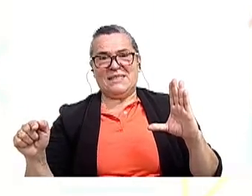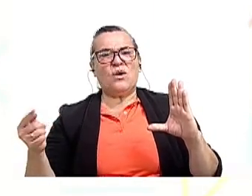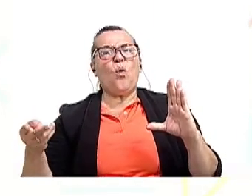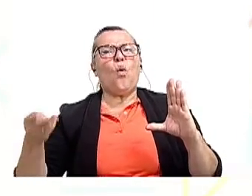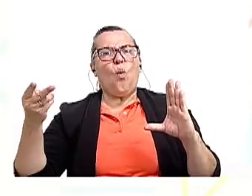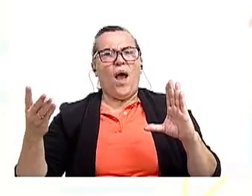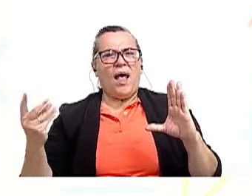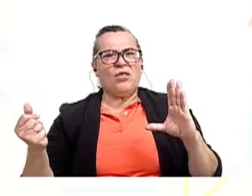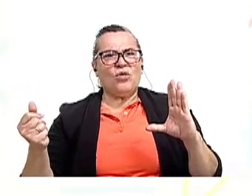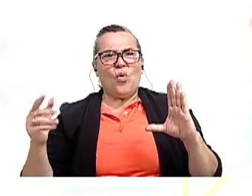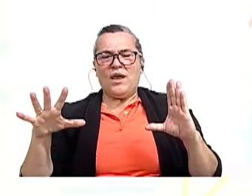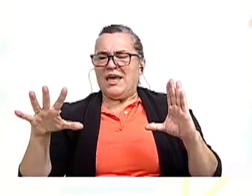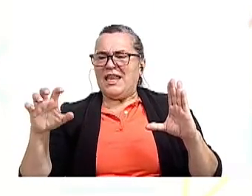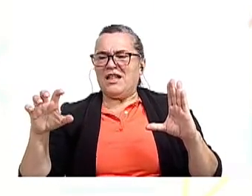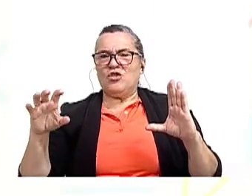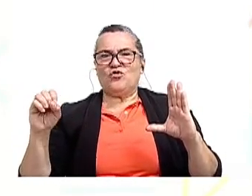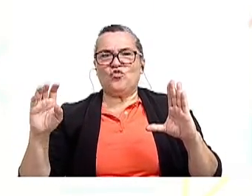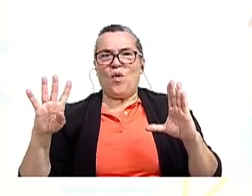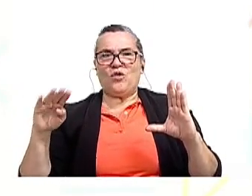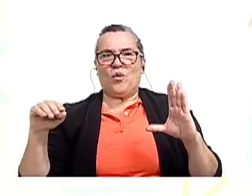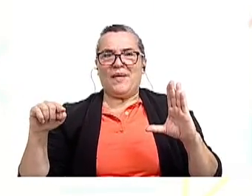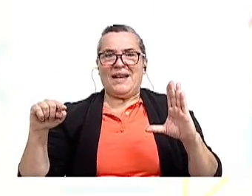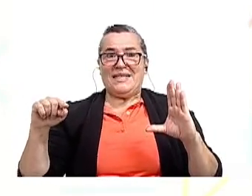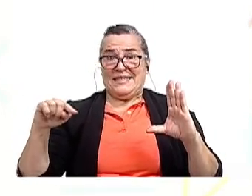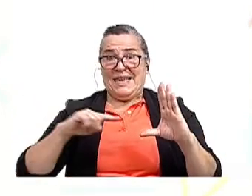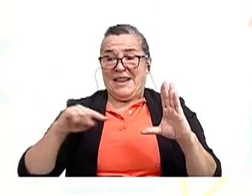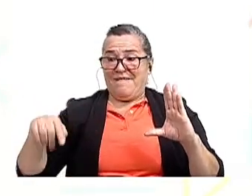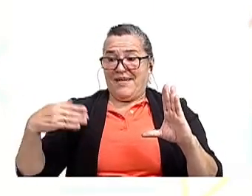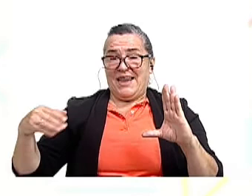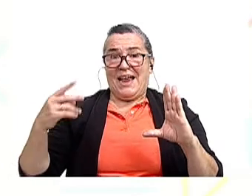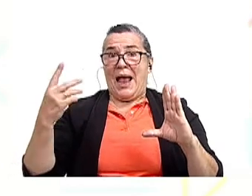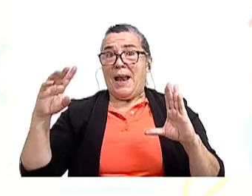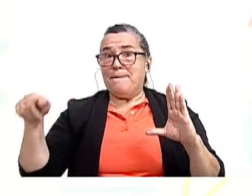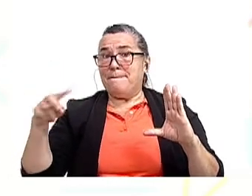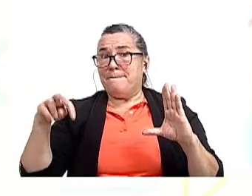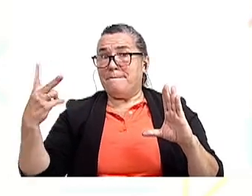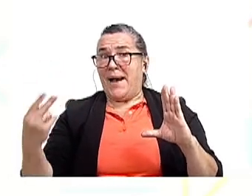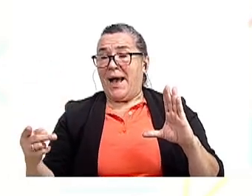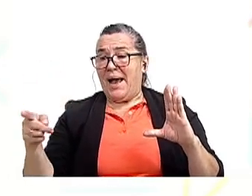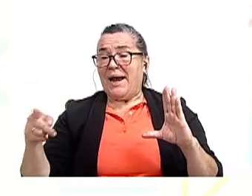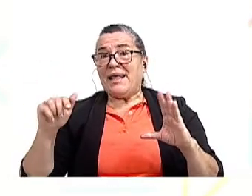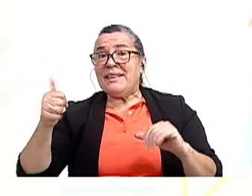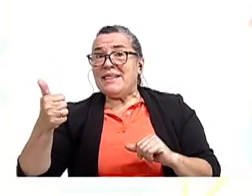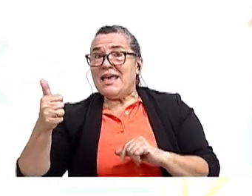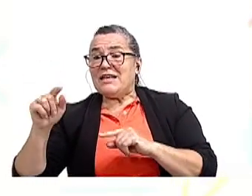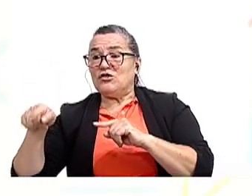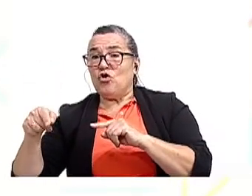¿en cuánto? En $504,000. Quiere decir que el siguiente par ordenado es